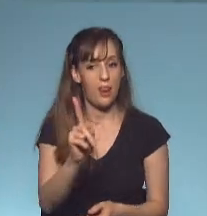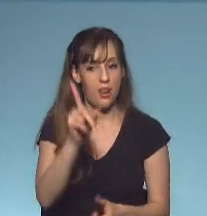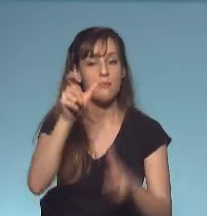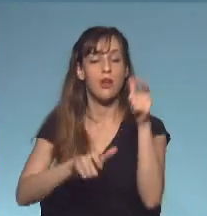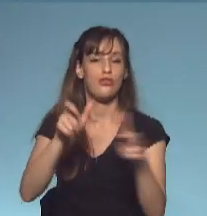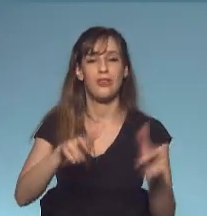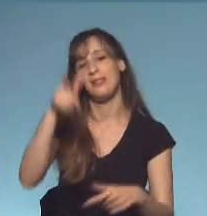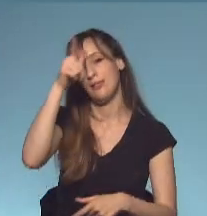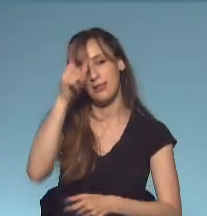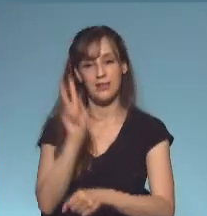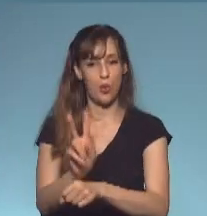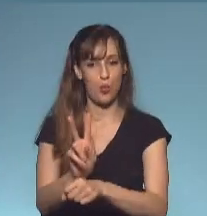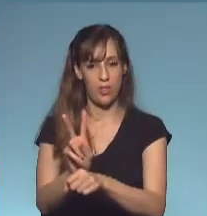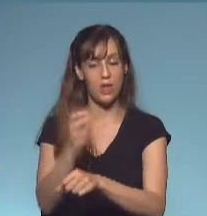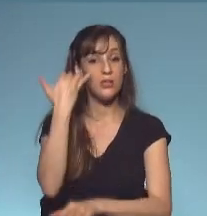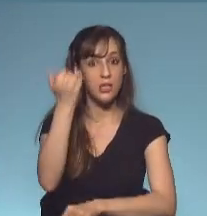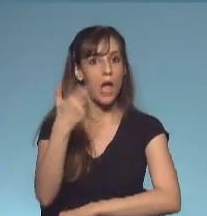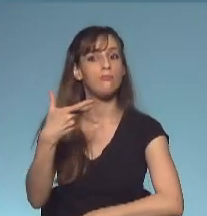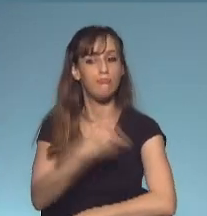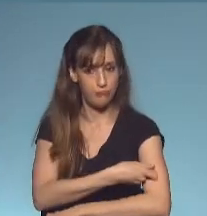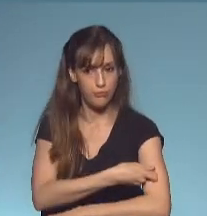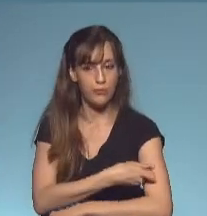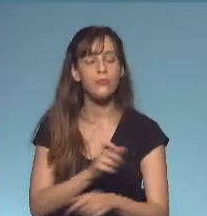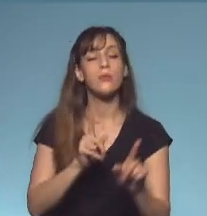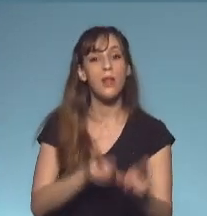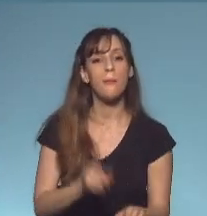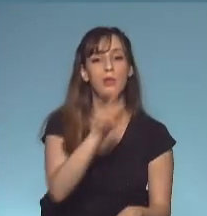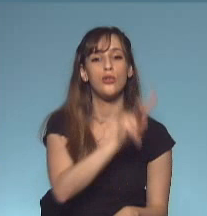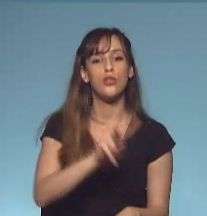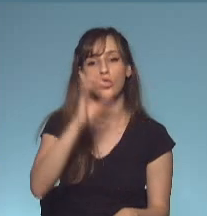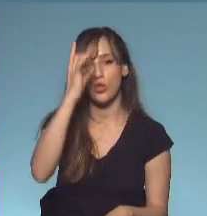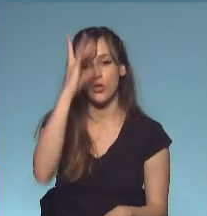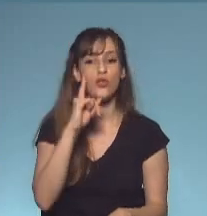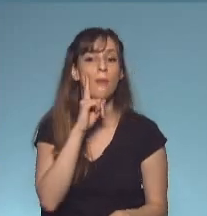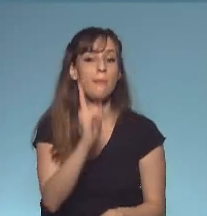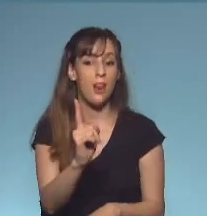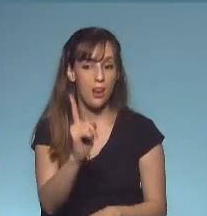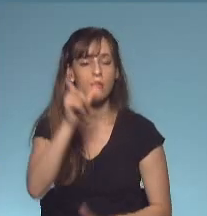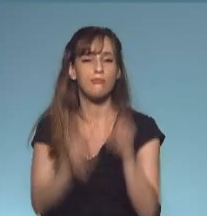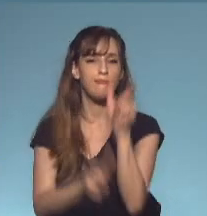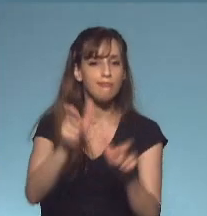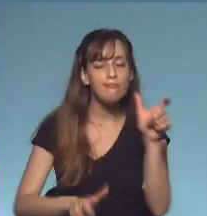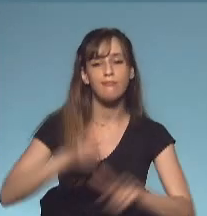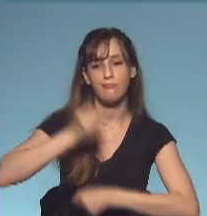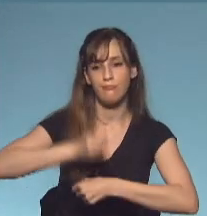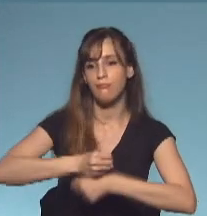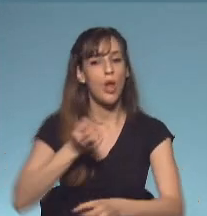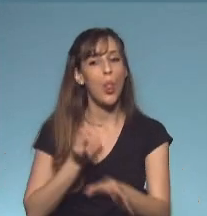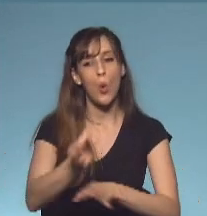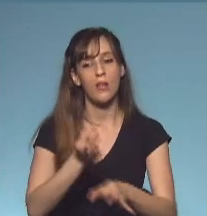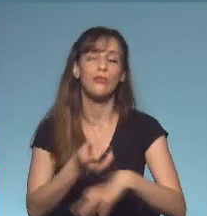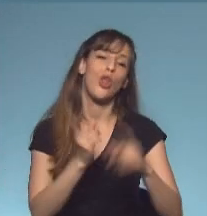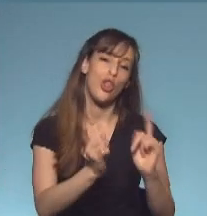seguridad. También 212.000 trabajadores y trabajadoras de la educación, que representan